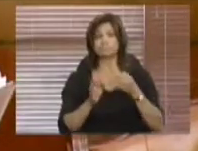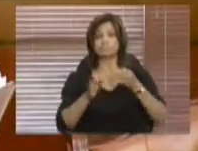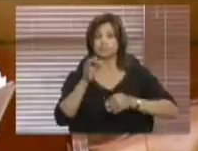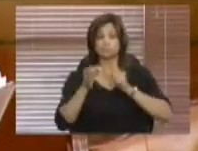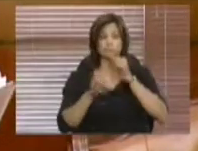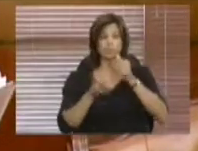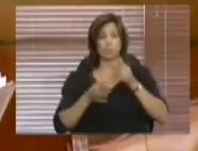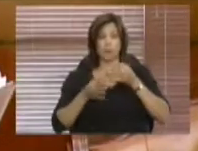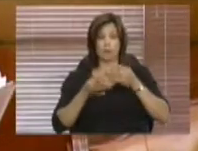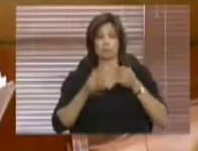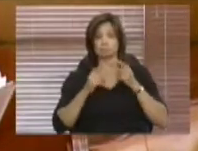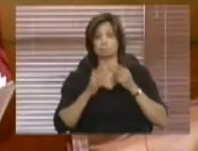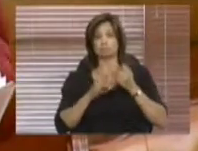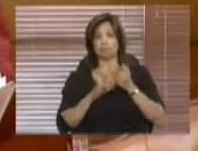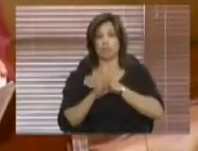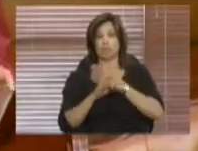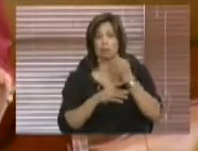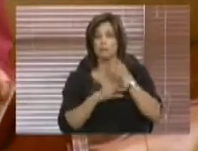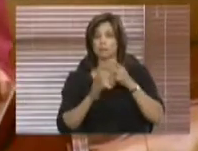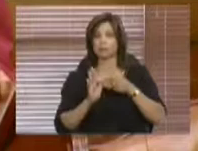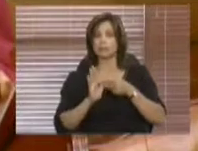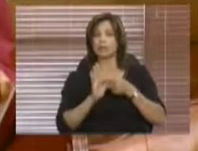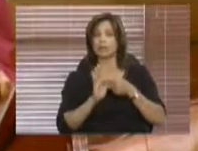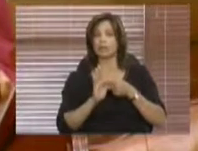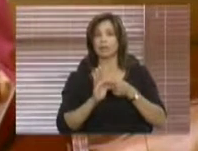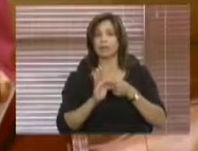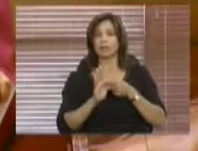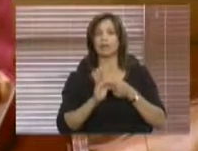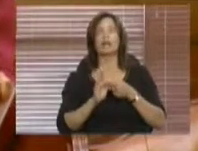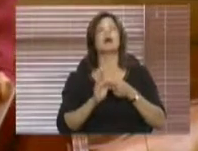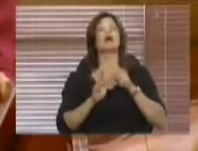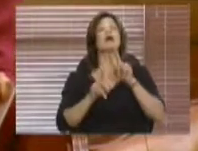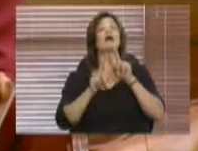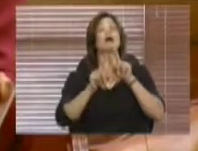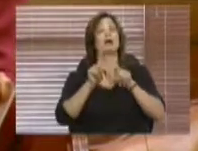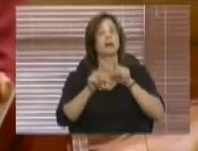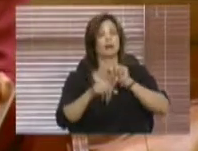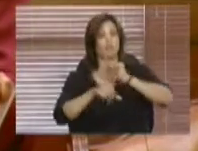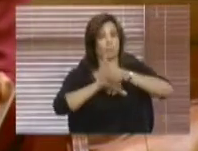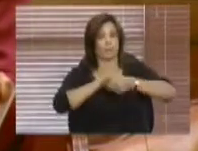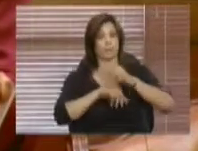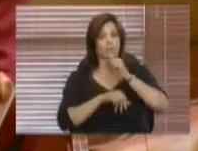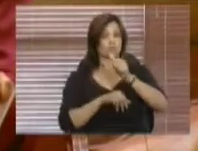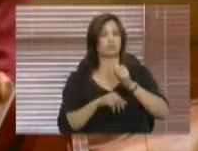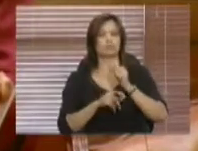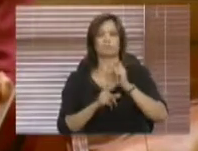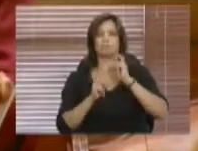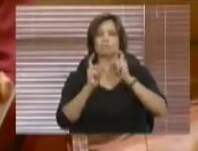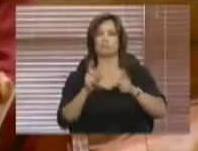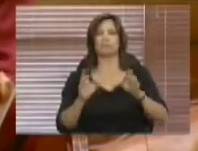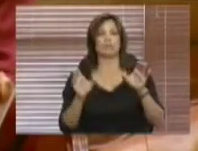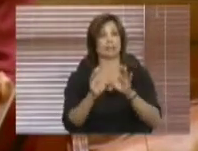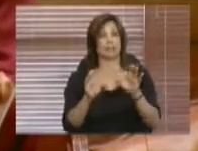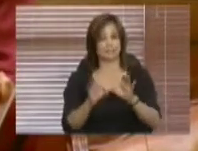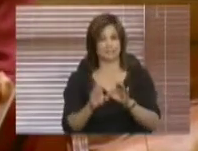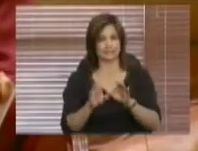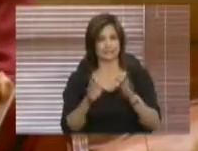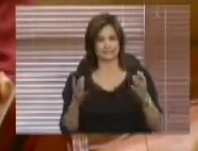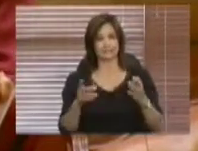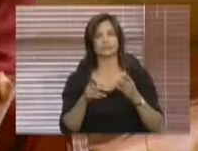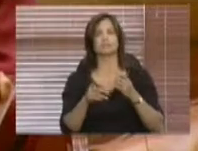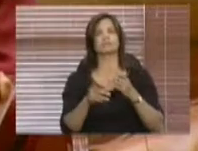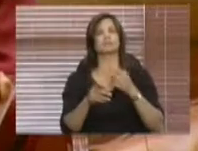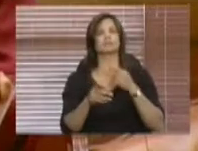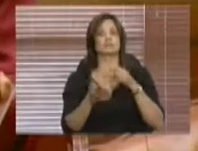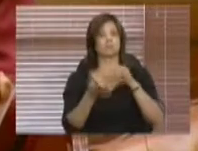una sentencia con autoridad de la cosa irrevocablemente juzgada, no se debe negar la entrega de la certificación donde se